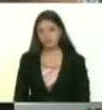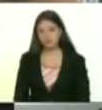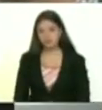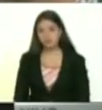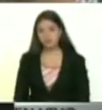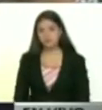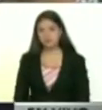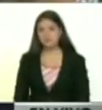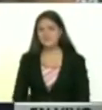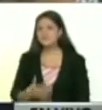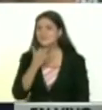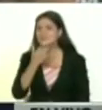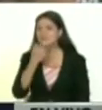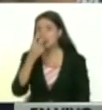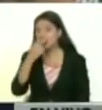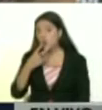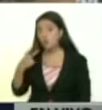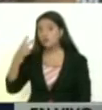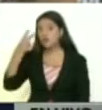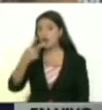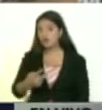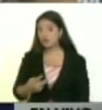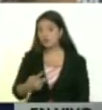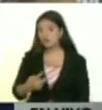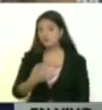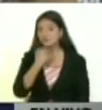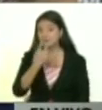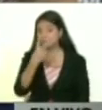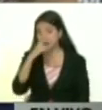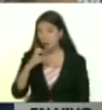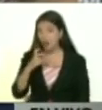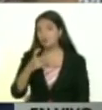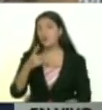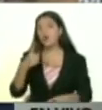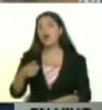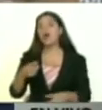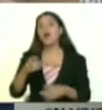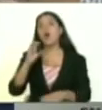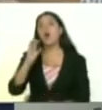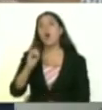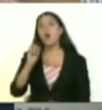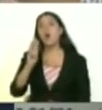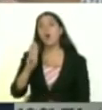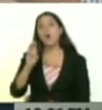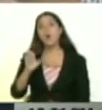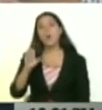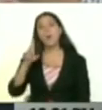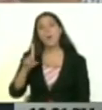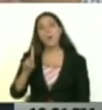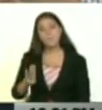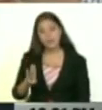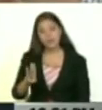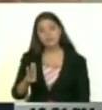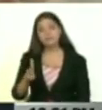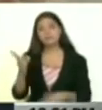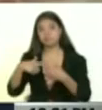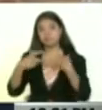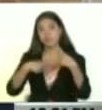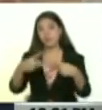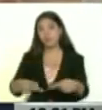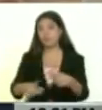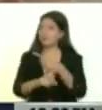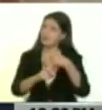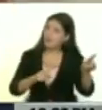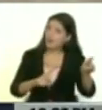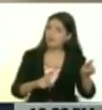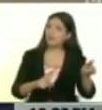estamos a casi dos años que la OPEP se embarcara en esta política de producción que es muy distinta a